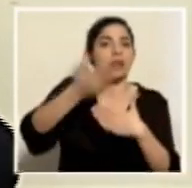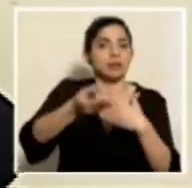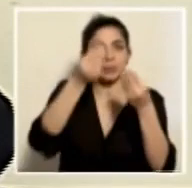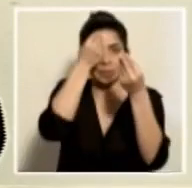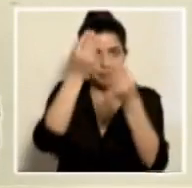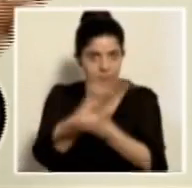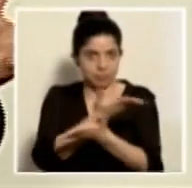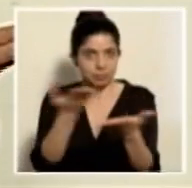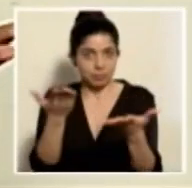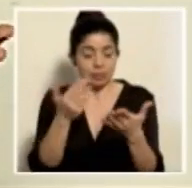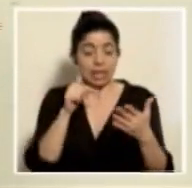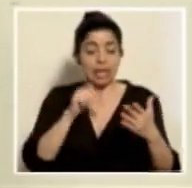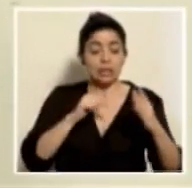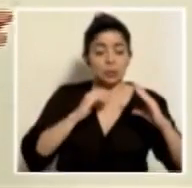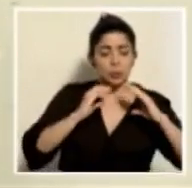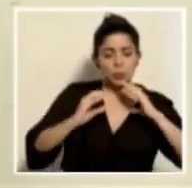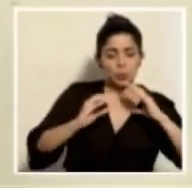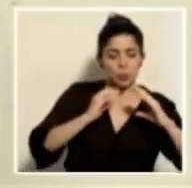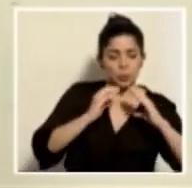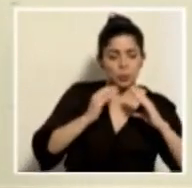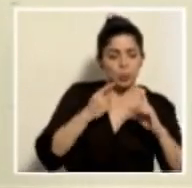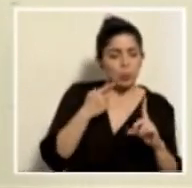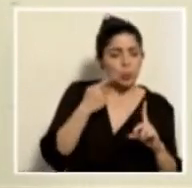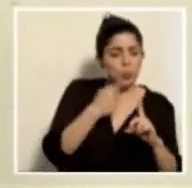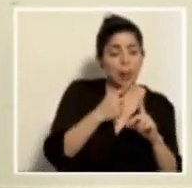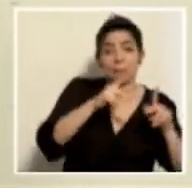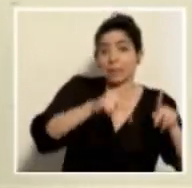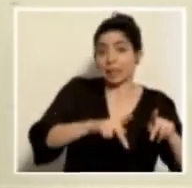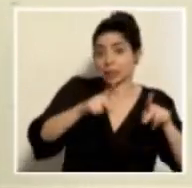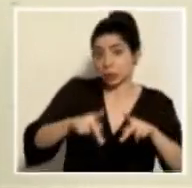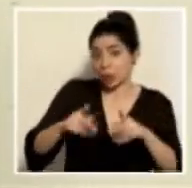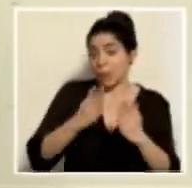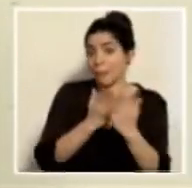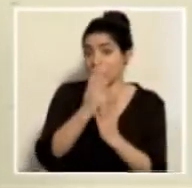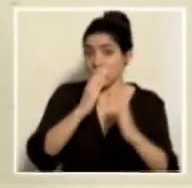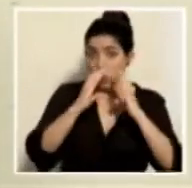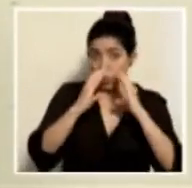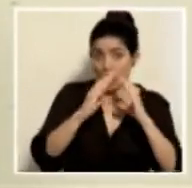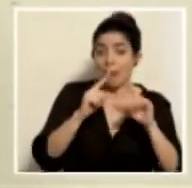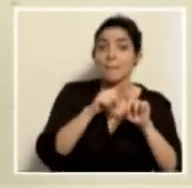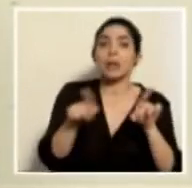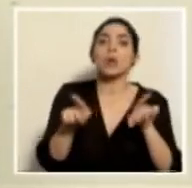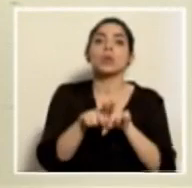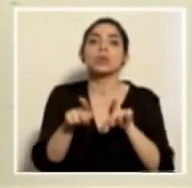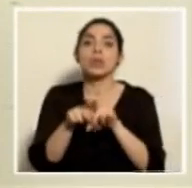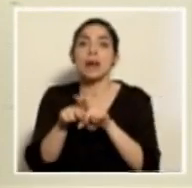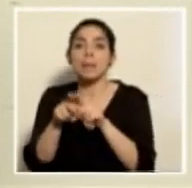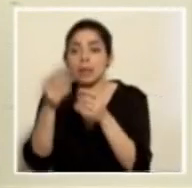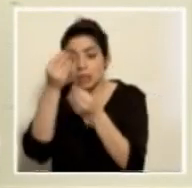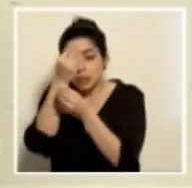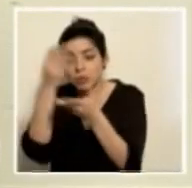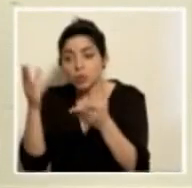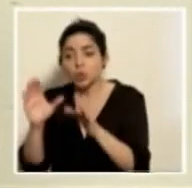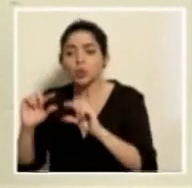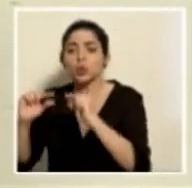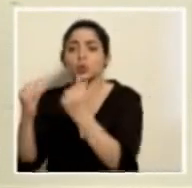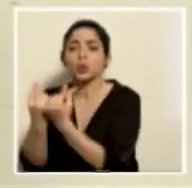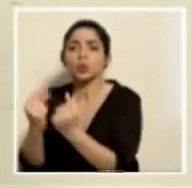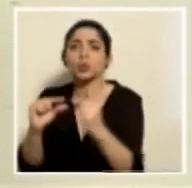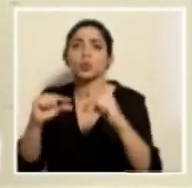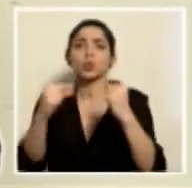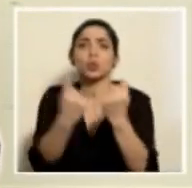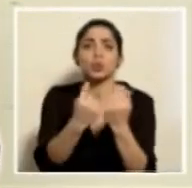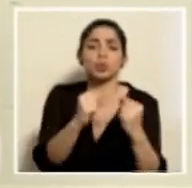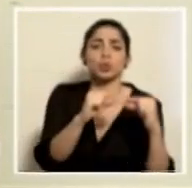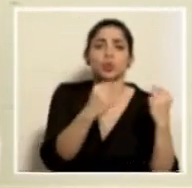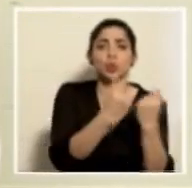que ver comunicación con la ciudadanía, con los medios de comunicación, pero también comunicación con los sectores específicos